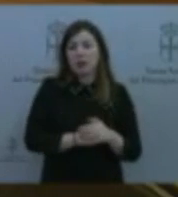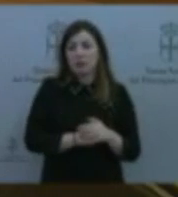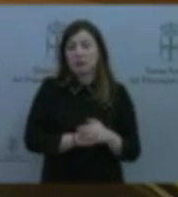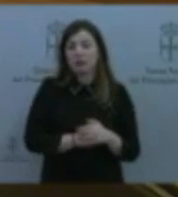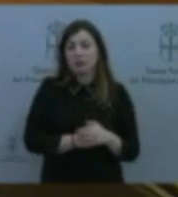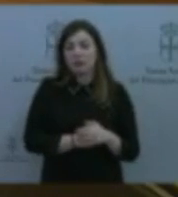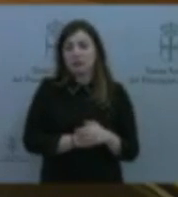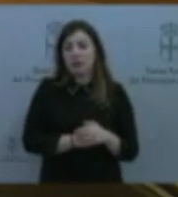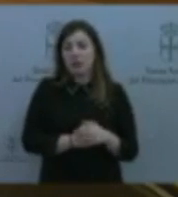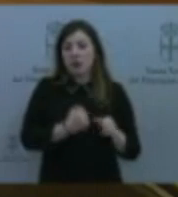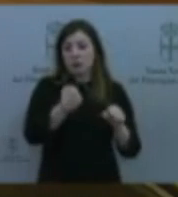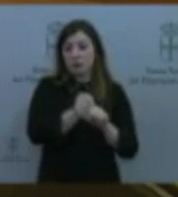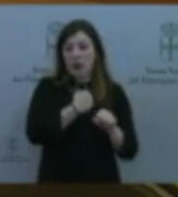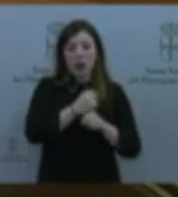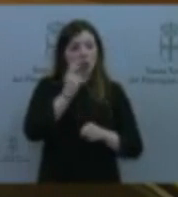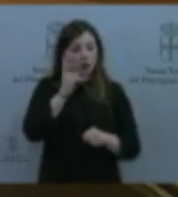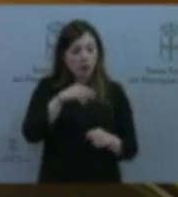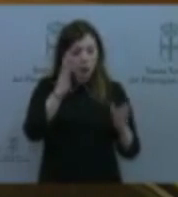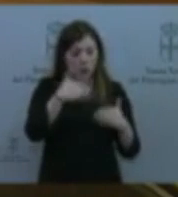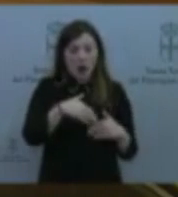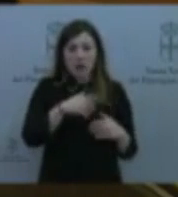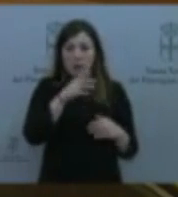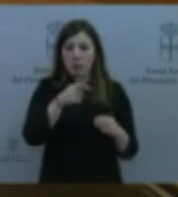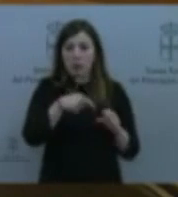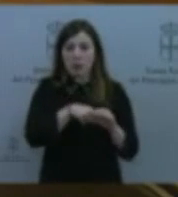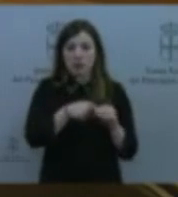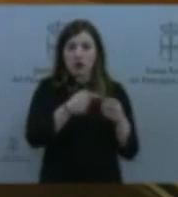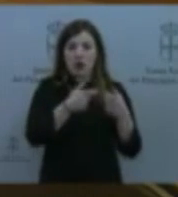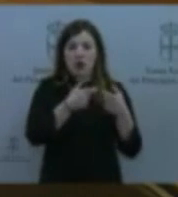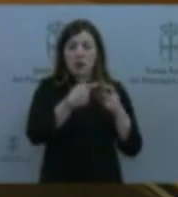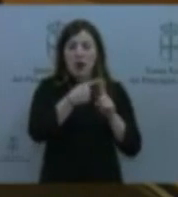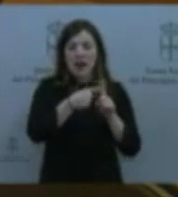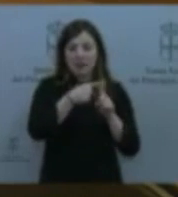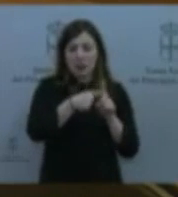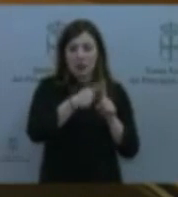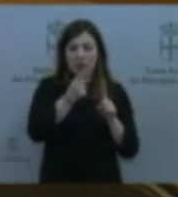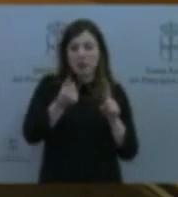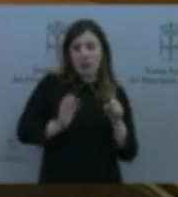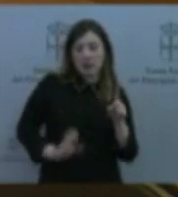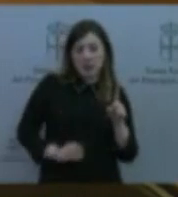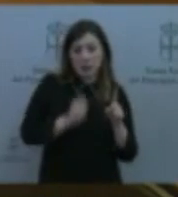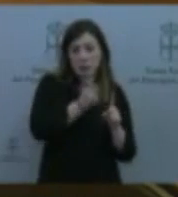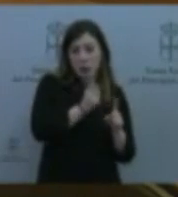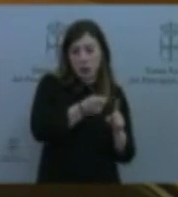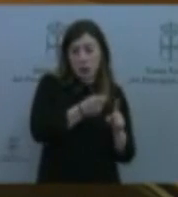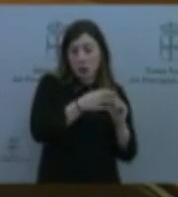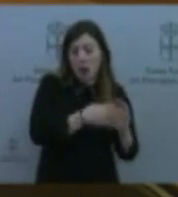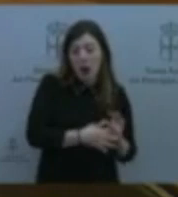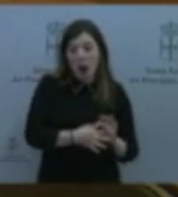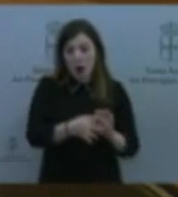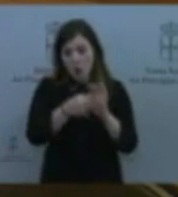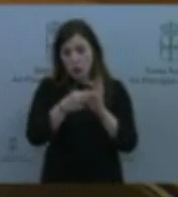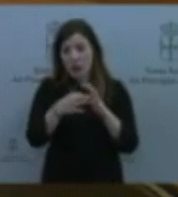categoría y retribución acordes a lo que correspondería bien por lei ou bien por dignidade del traballo